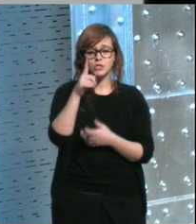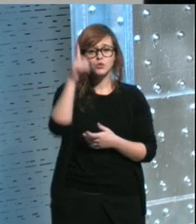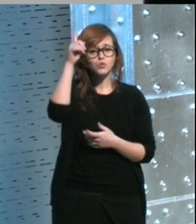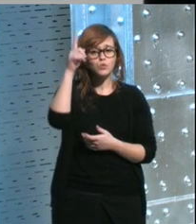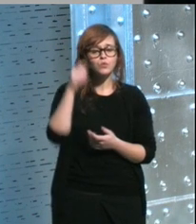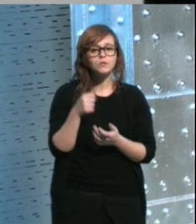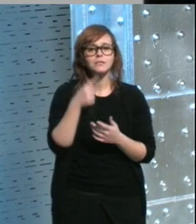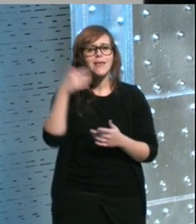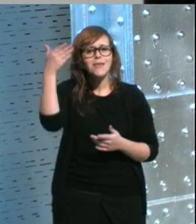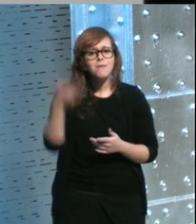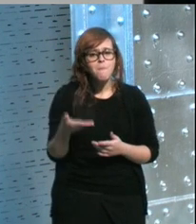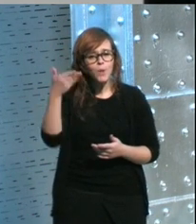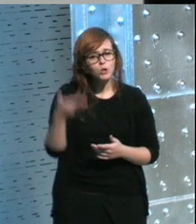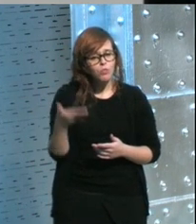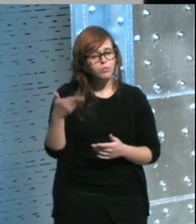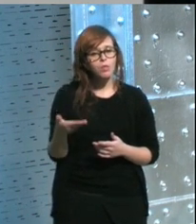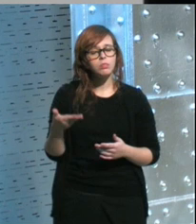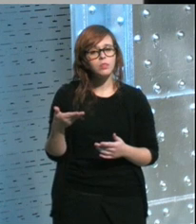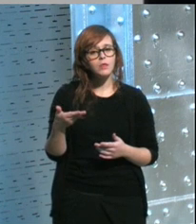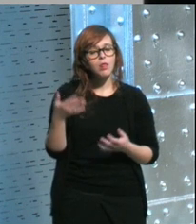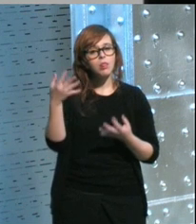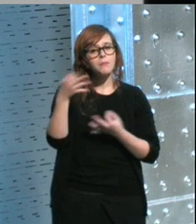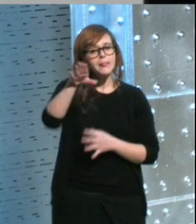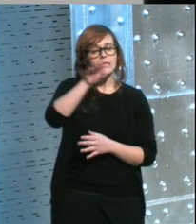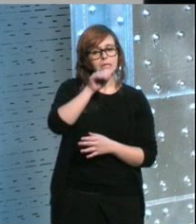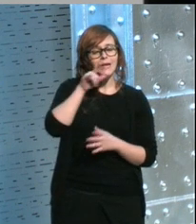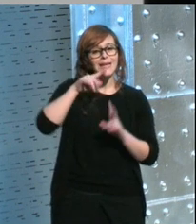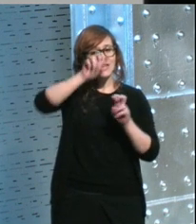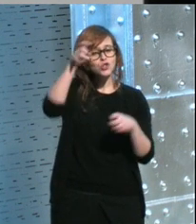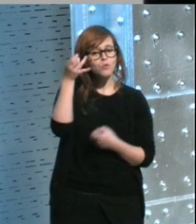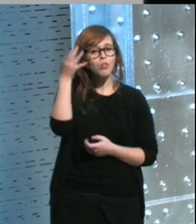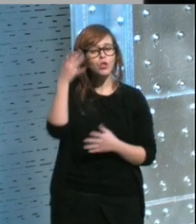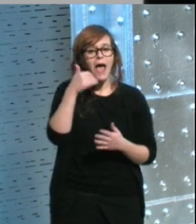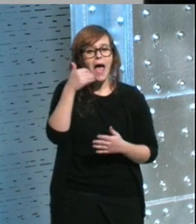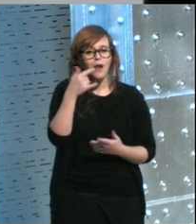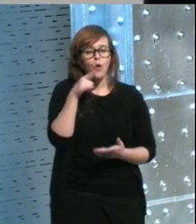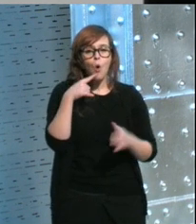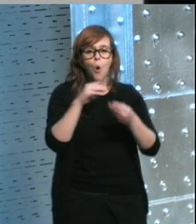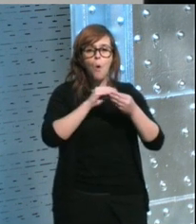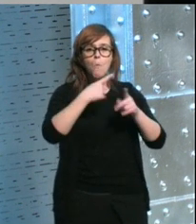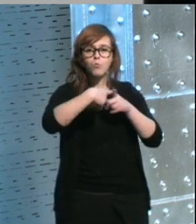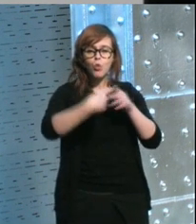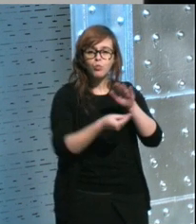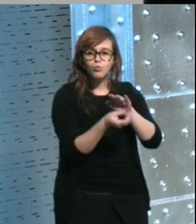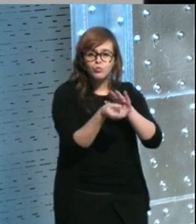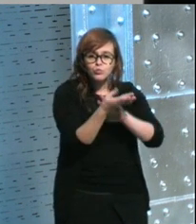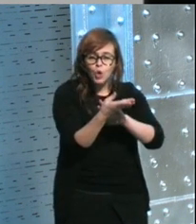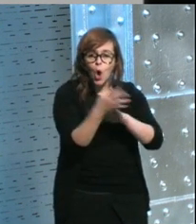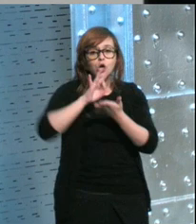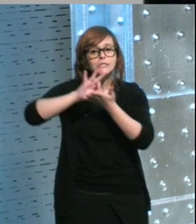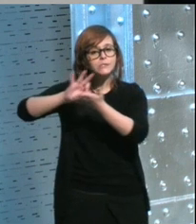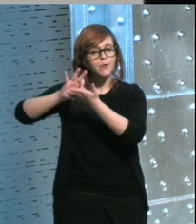muy importante entender que la innovación no es solamente una cuestión de producto o de servicio, no